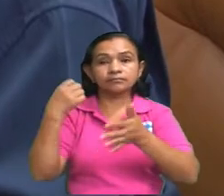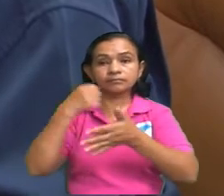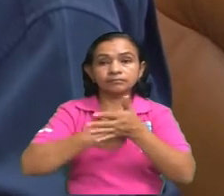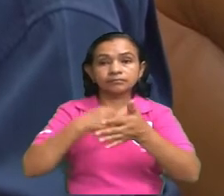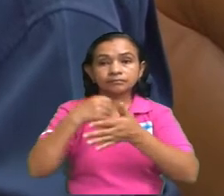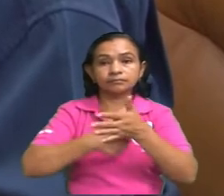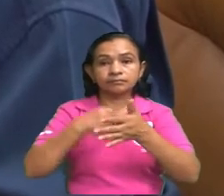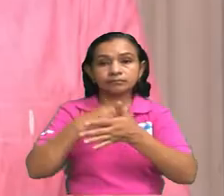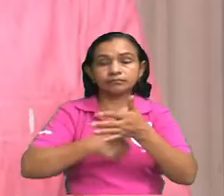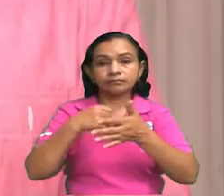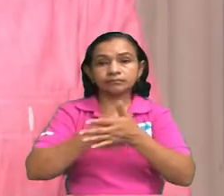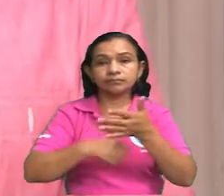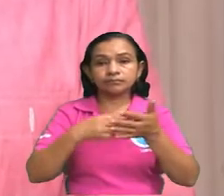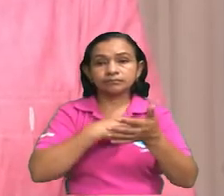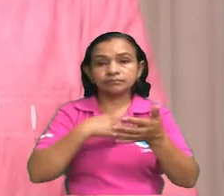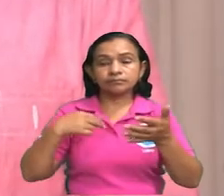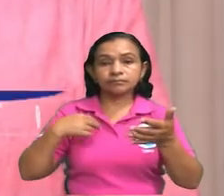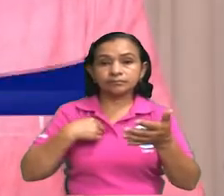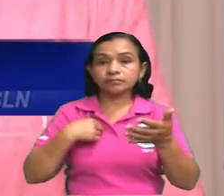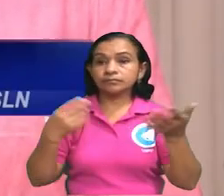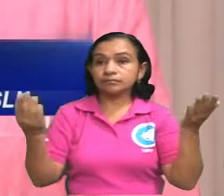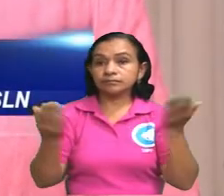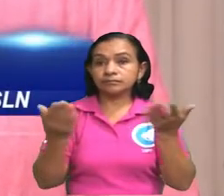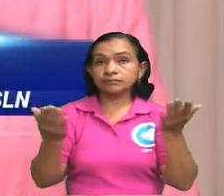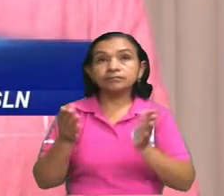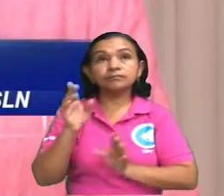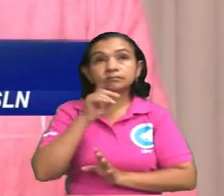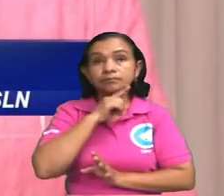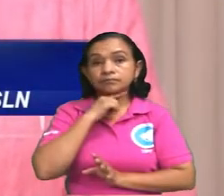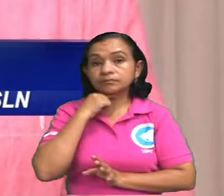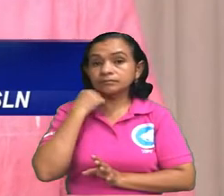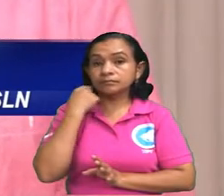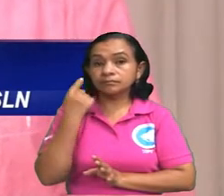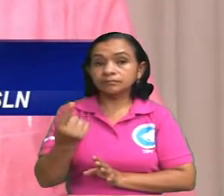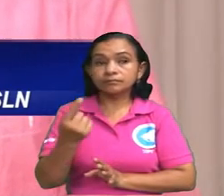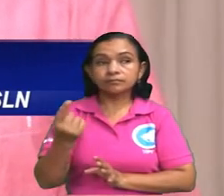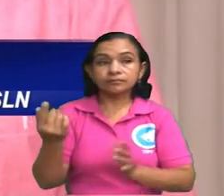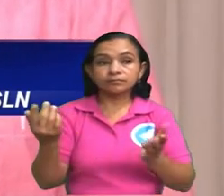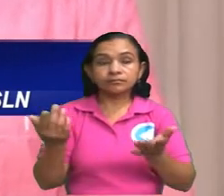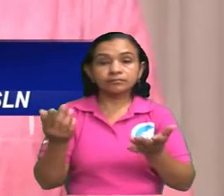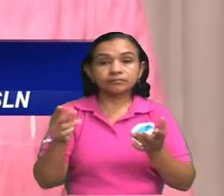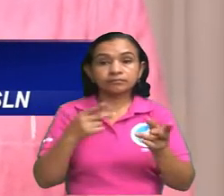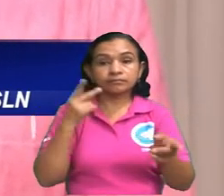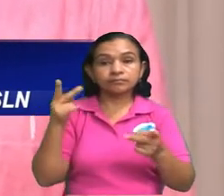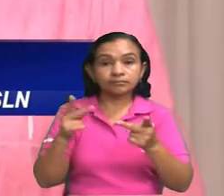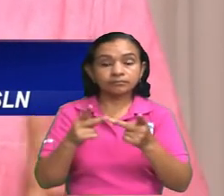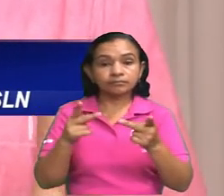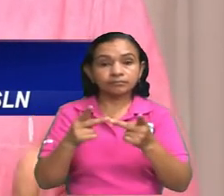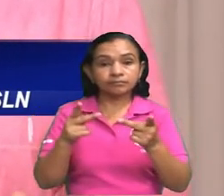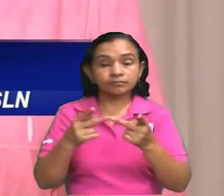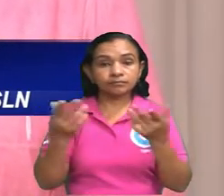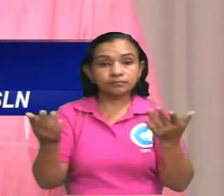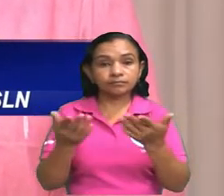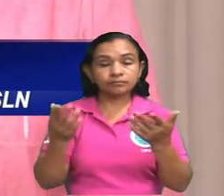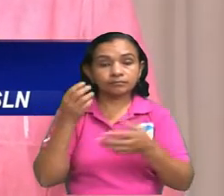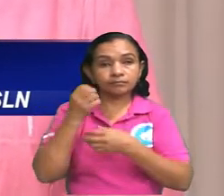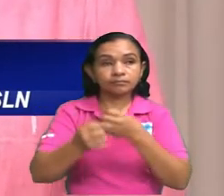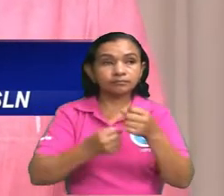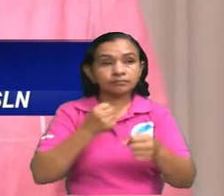el imperialismo. Es una coincidencia realmente extraordinaria. Incluso todos los